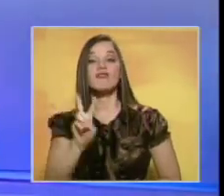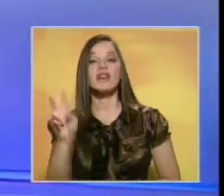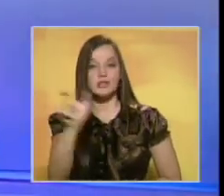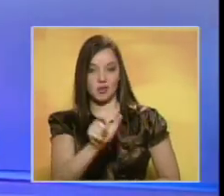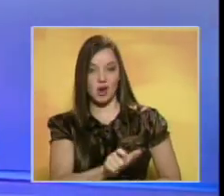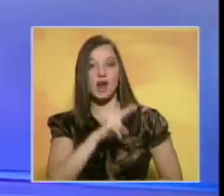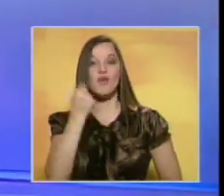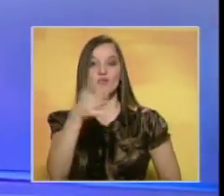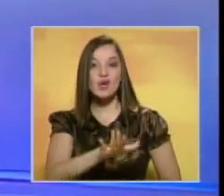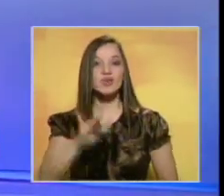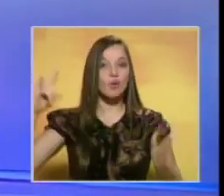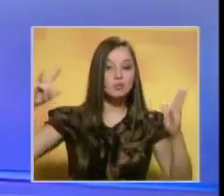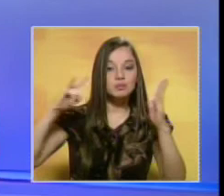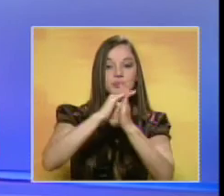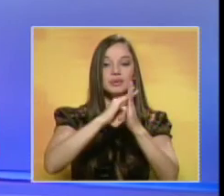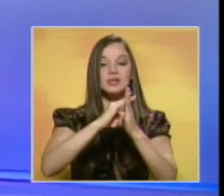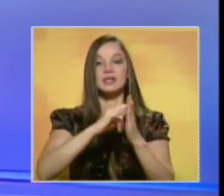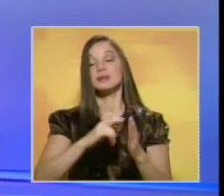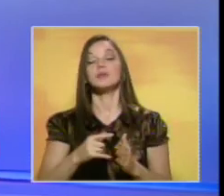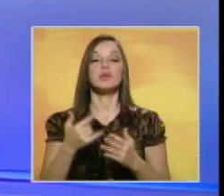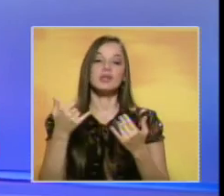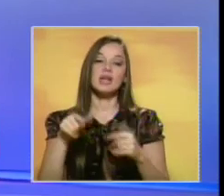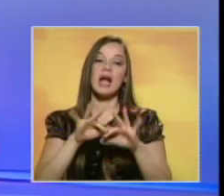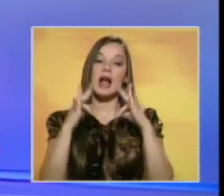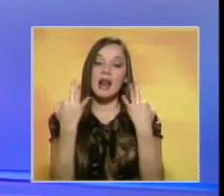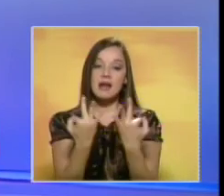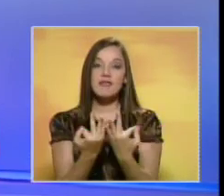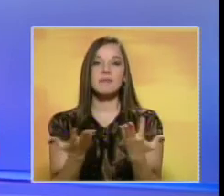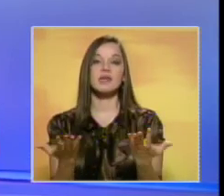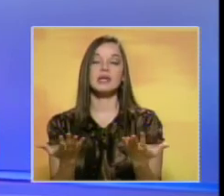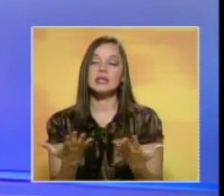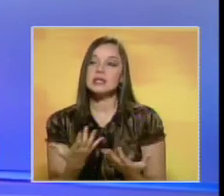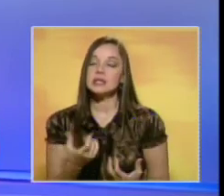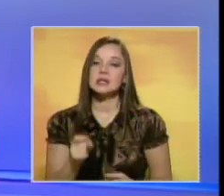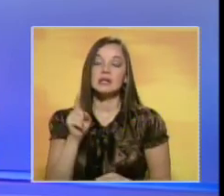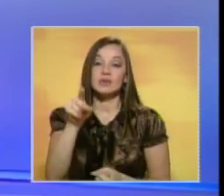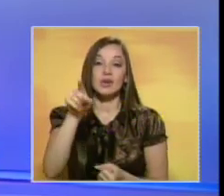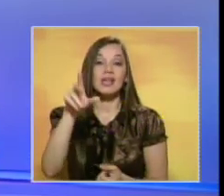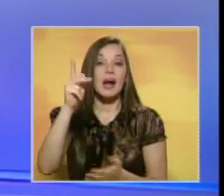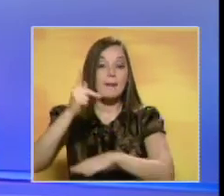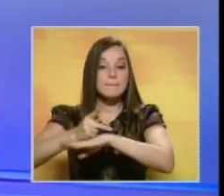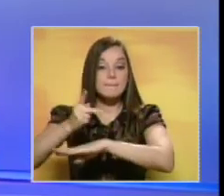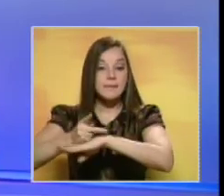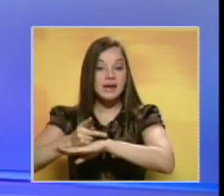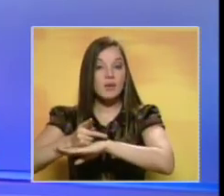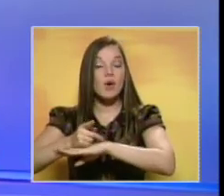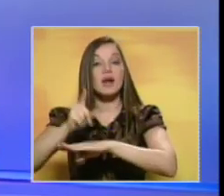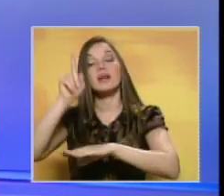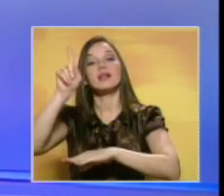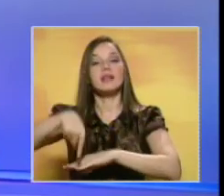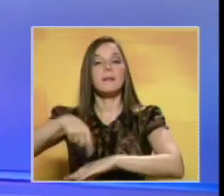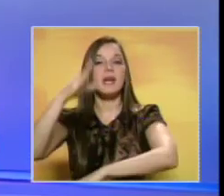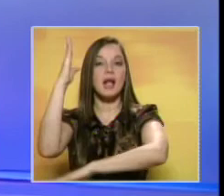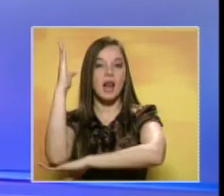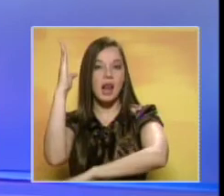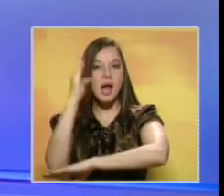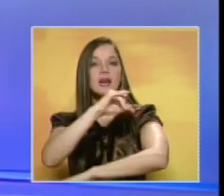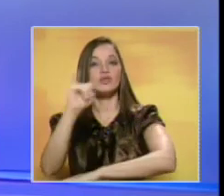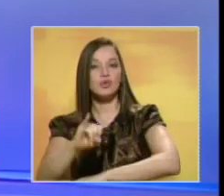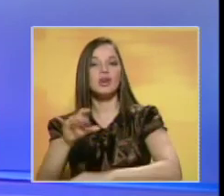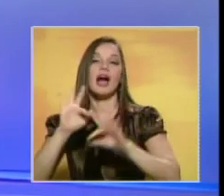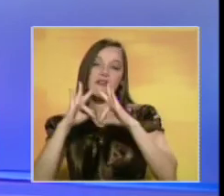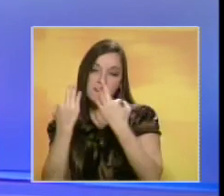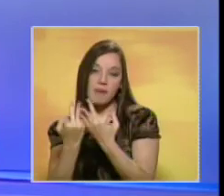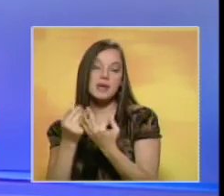accidente aéreo en los Alpes franceses dejan a sus familias arraigadas en Asunción, Paraguay, y en los estados Lara y Zulia.